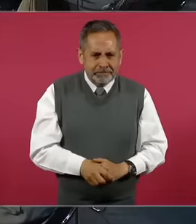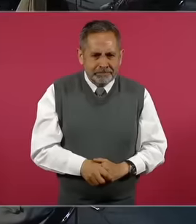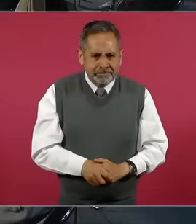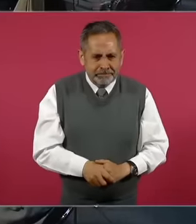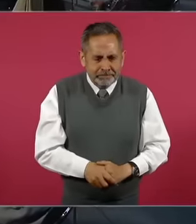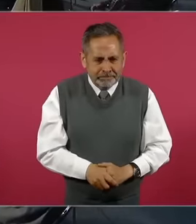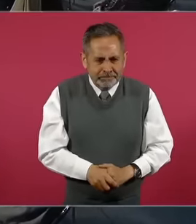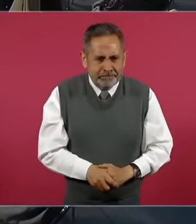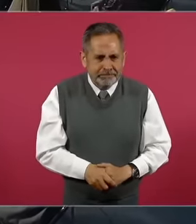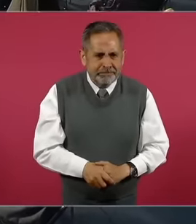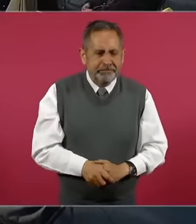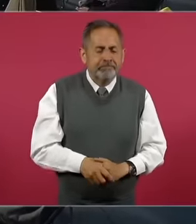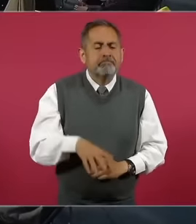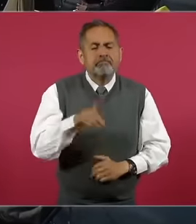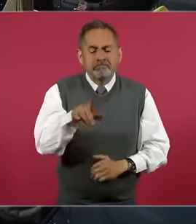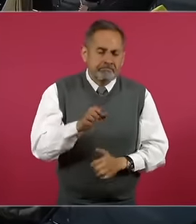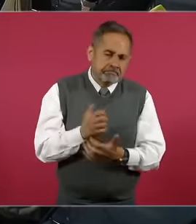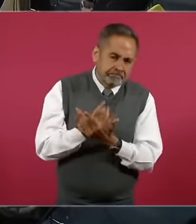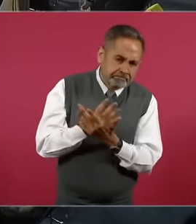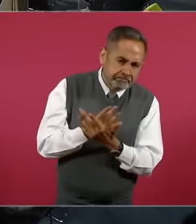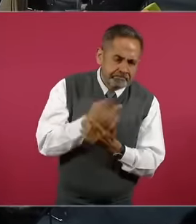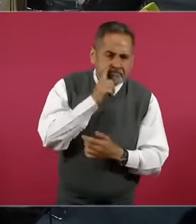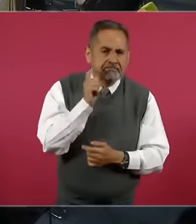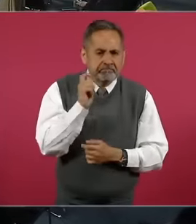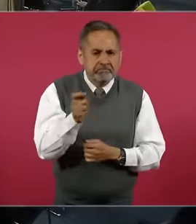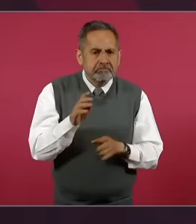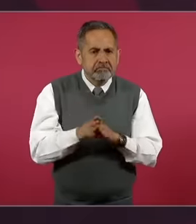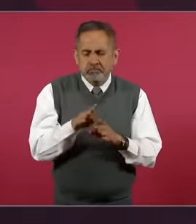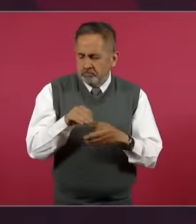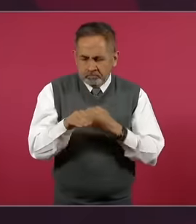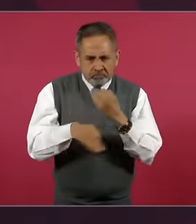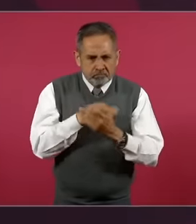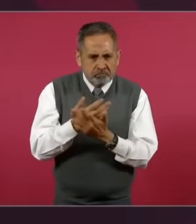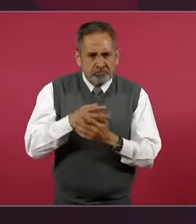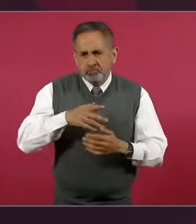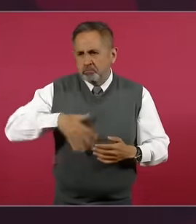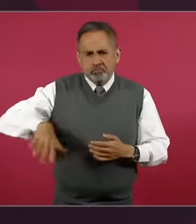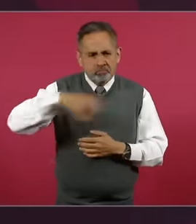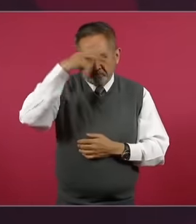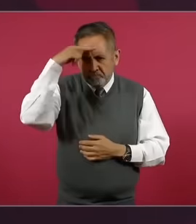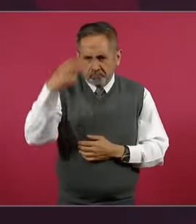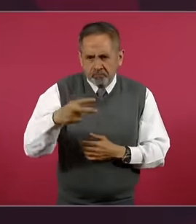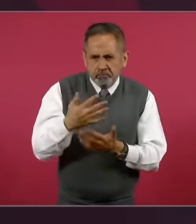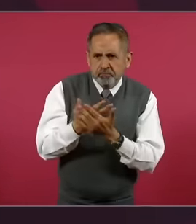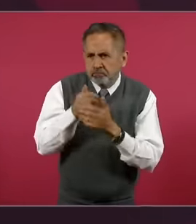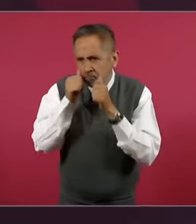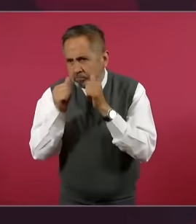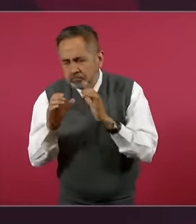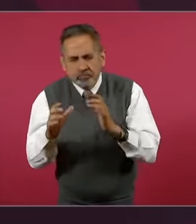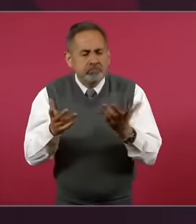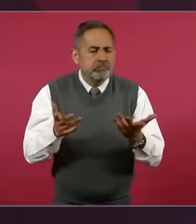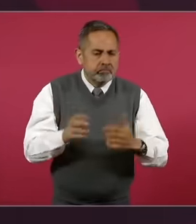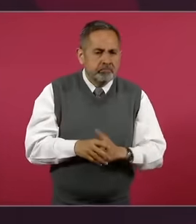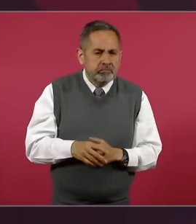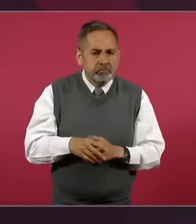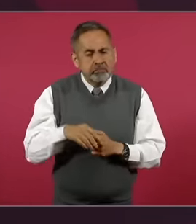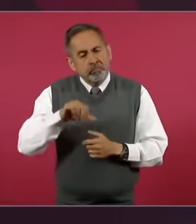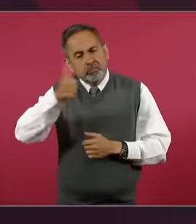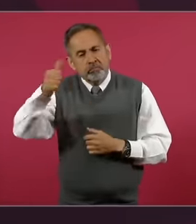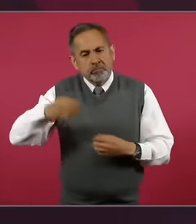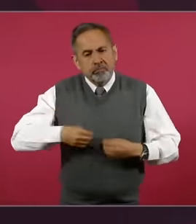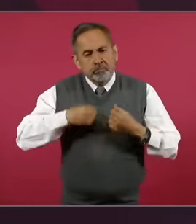¿Cuál es la situación que usted tiene a esta mañana? Estamos pendientes de todos los mexicanos que están en el